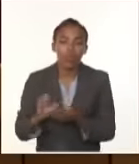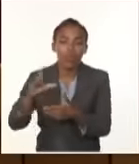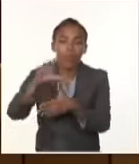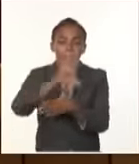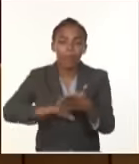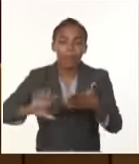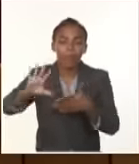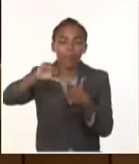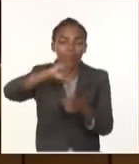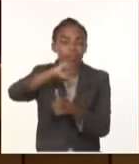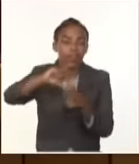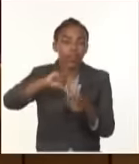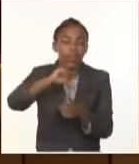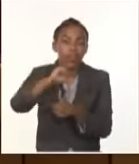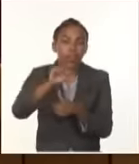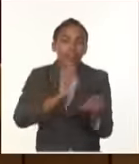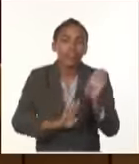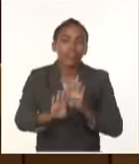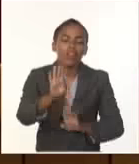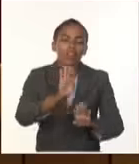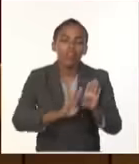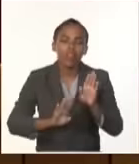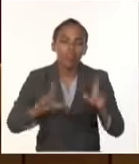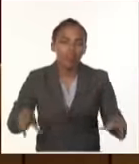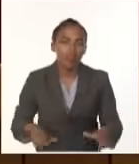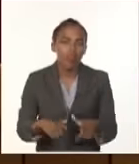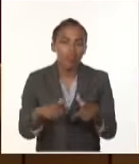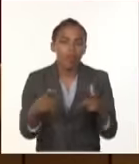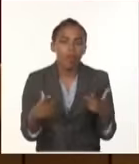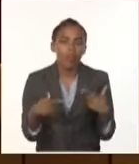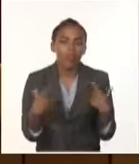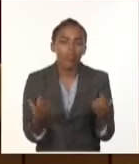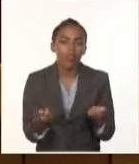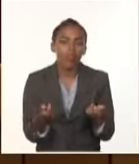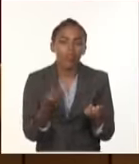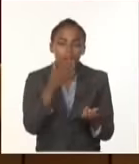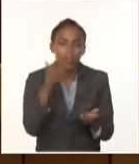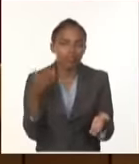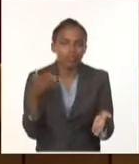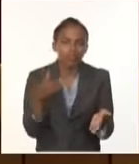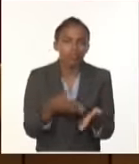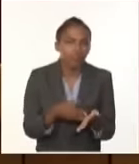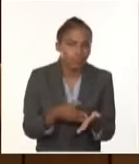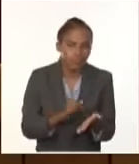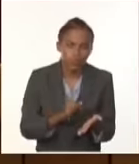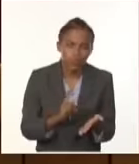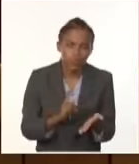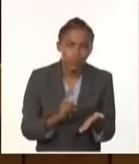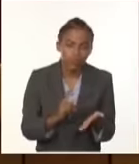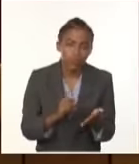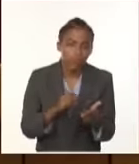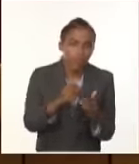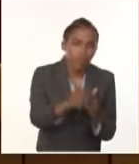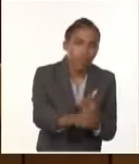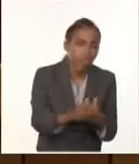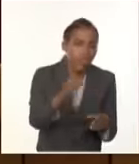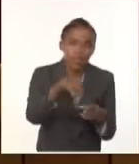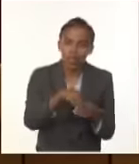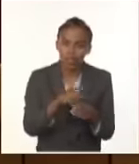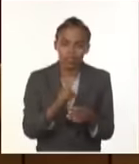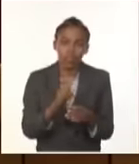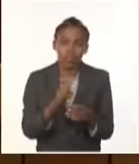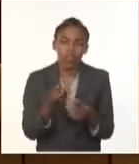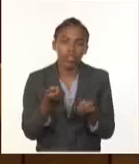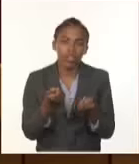Caribe. Defendemos el estricto cumplimiento del principio de no intervención directa o indirectamente en los asuntos